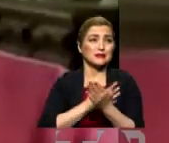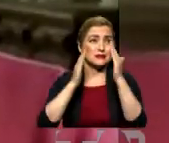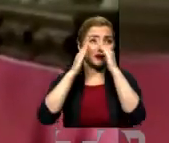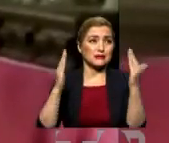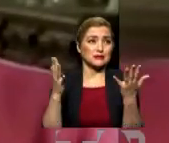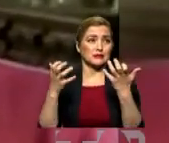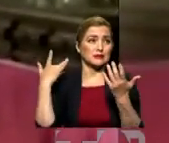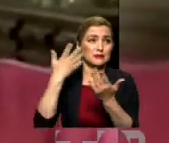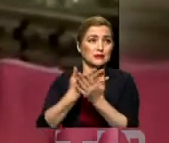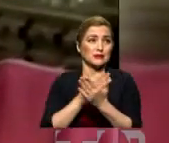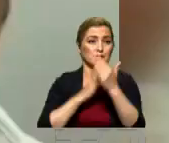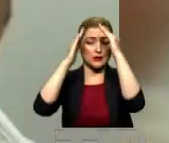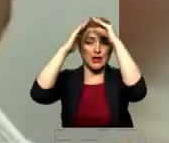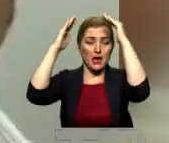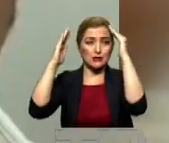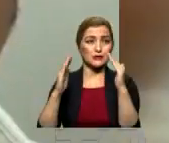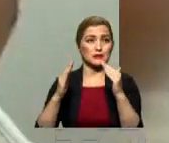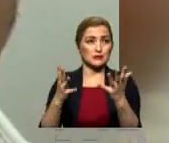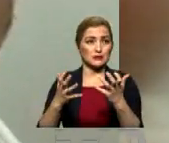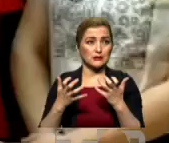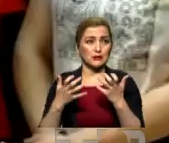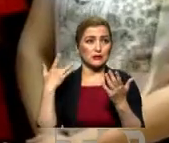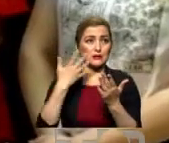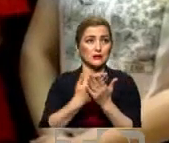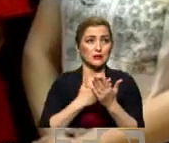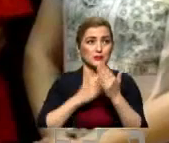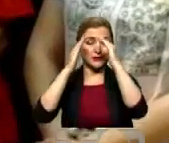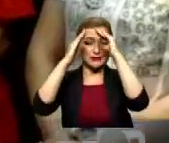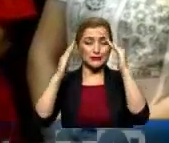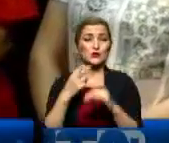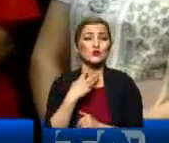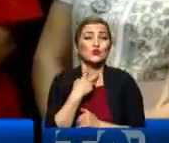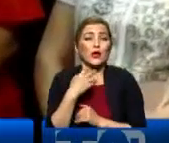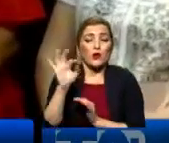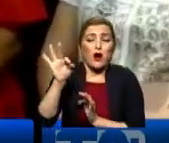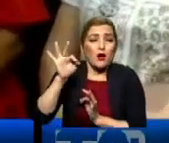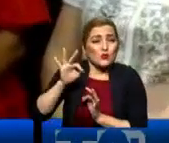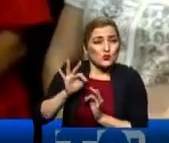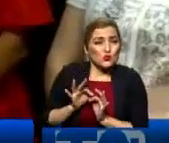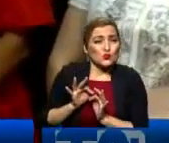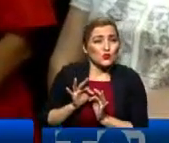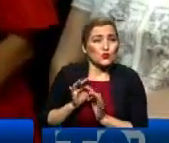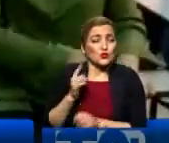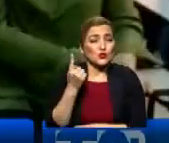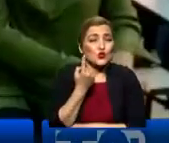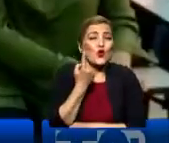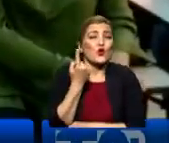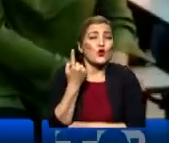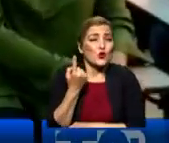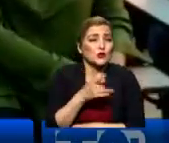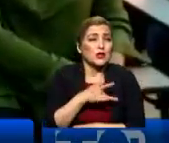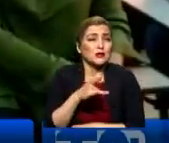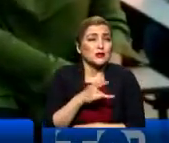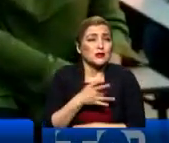Quiero regresar a casa. Quiero regresar a casa. No solo es el miedo al contagio, se suma la soledad y en algunos casos